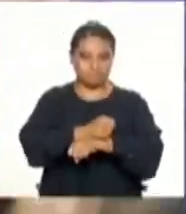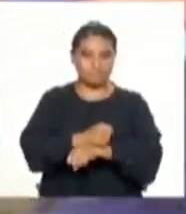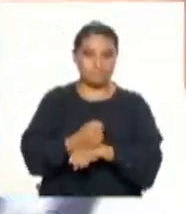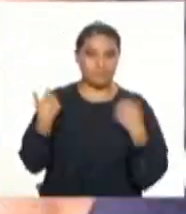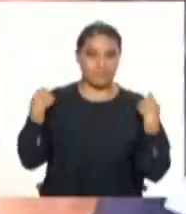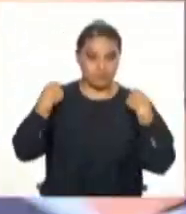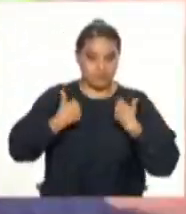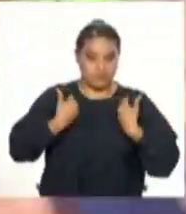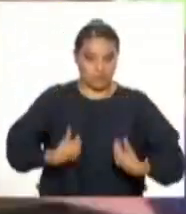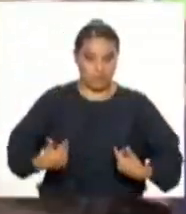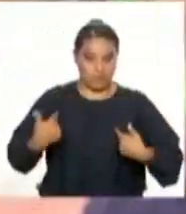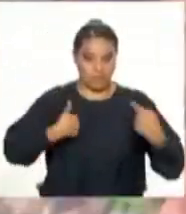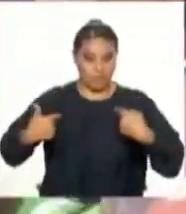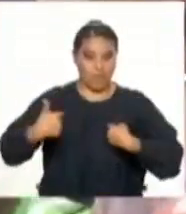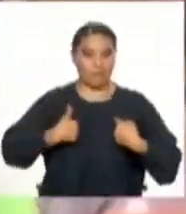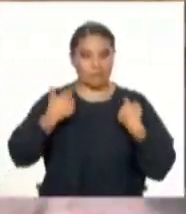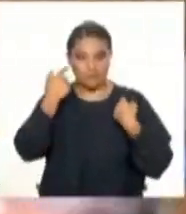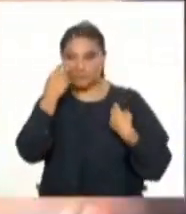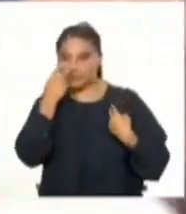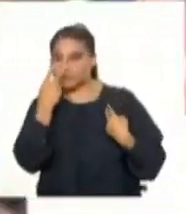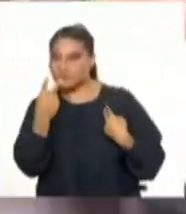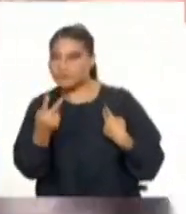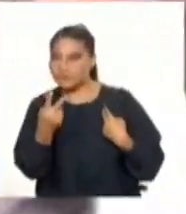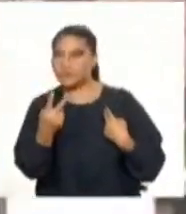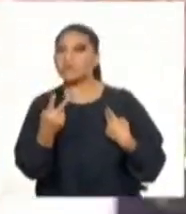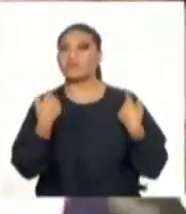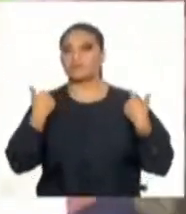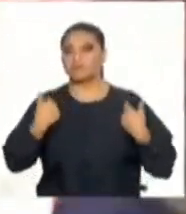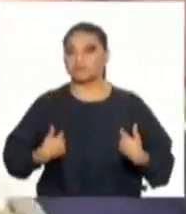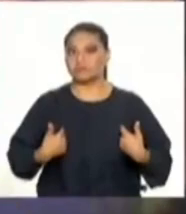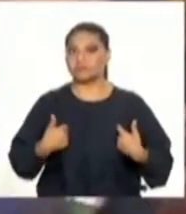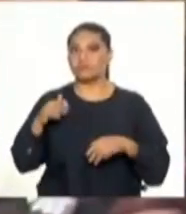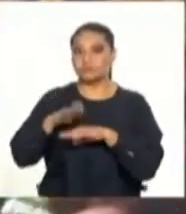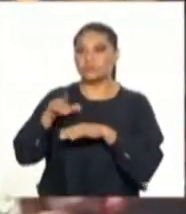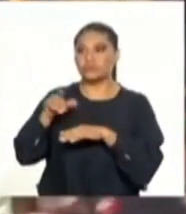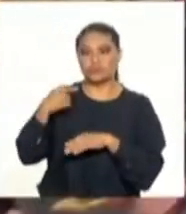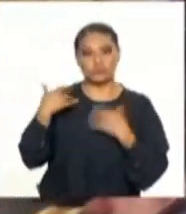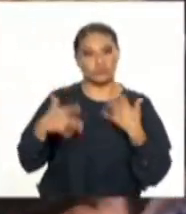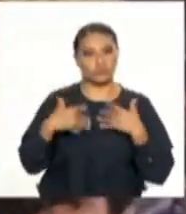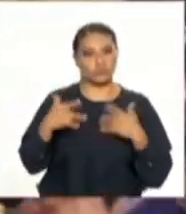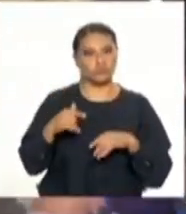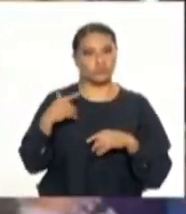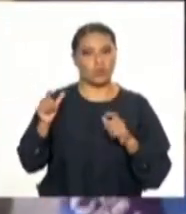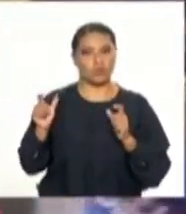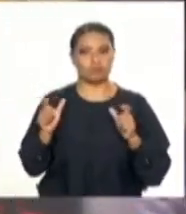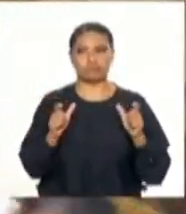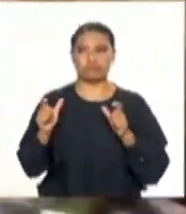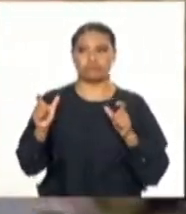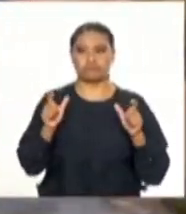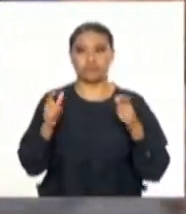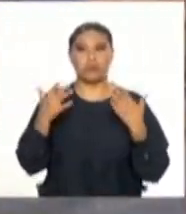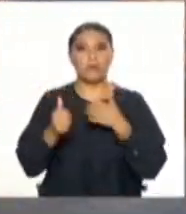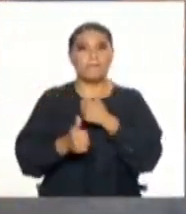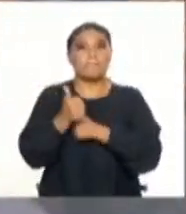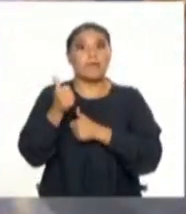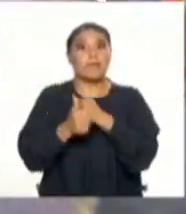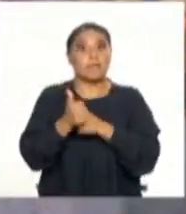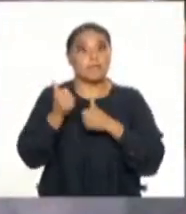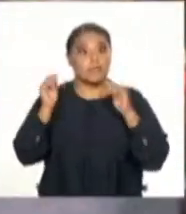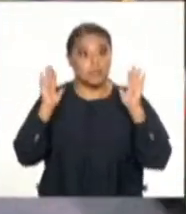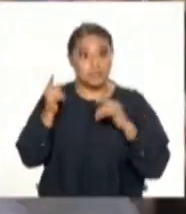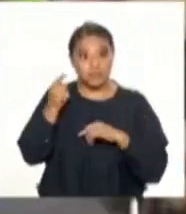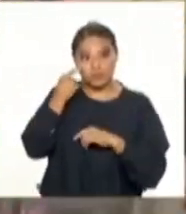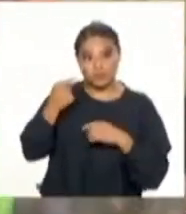chaleco antibalas, además podemos apreciarla que habla además del fuerte anillo de seguridad que tiene, del peligro que puede correr. Ahí vemos el